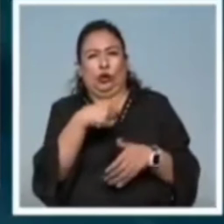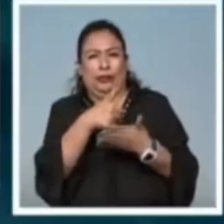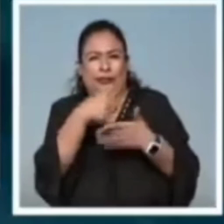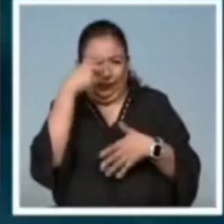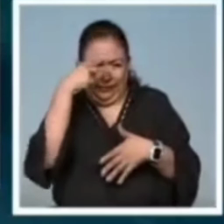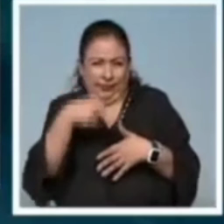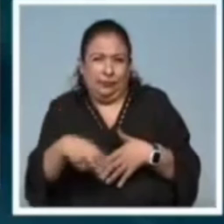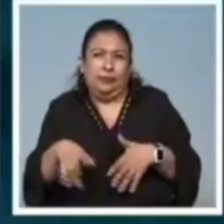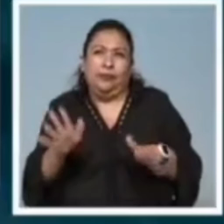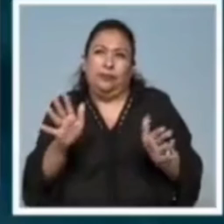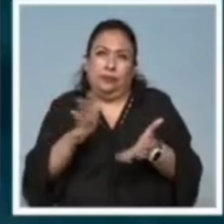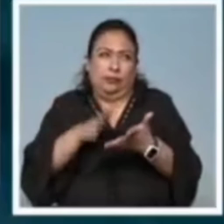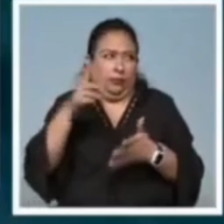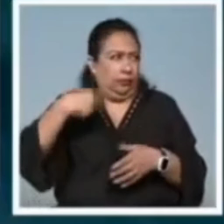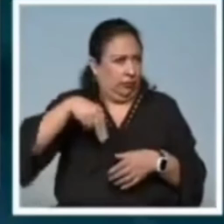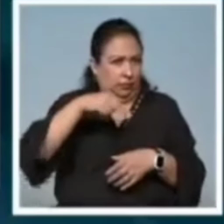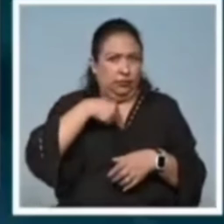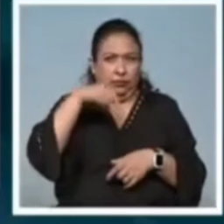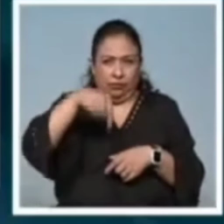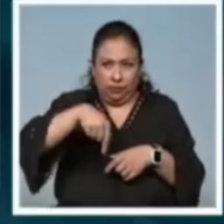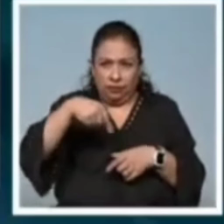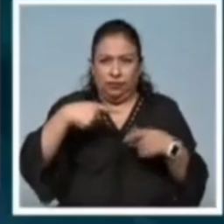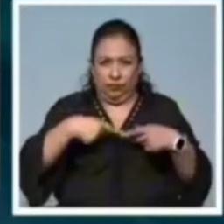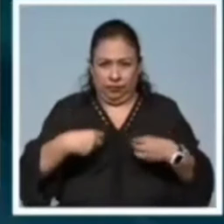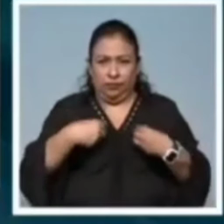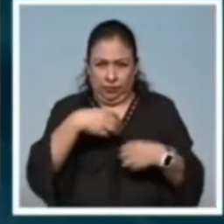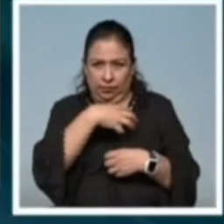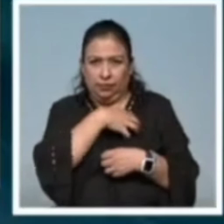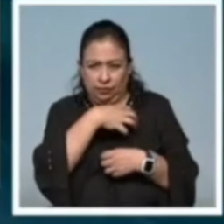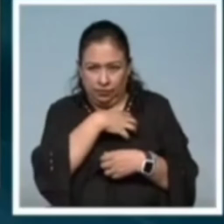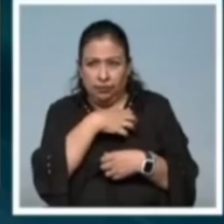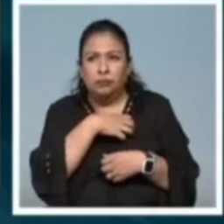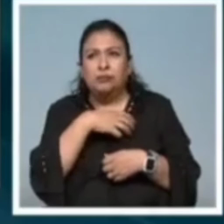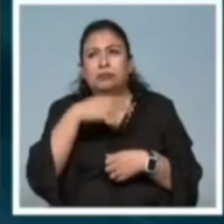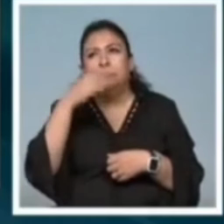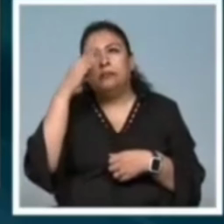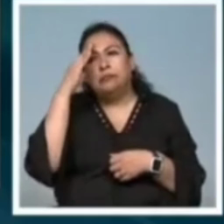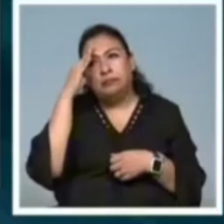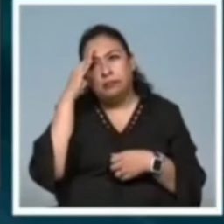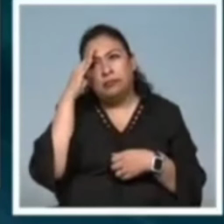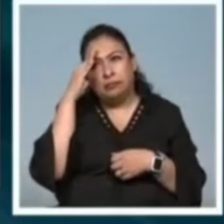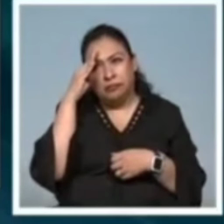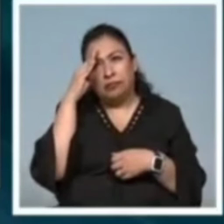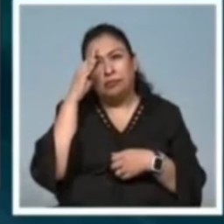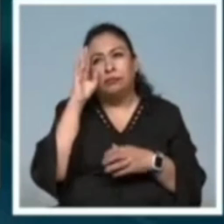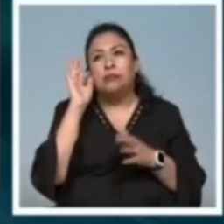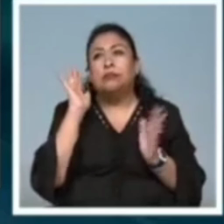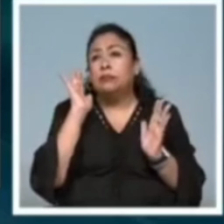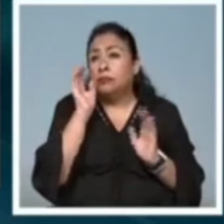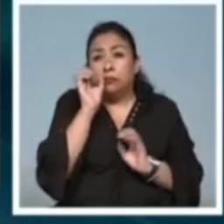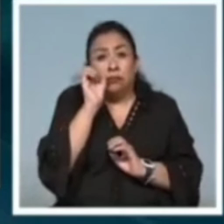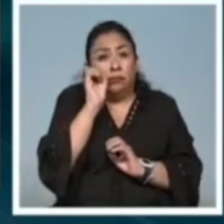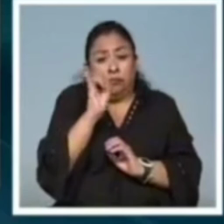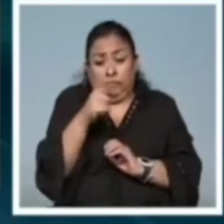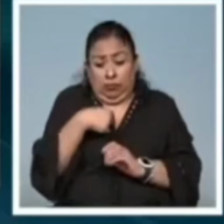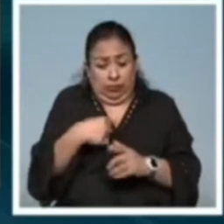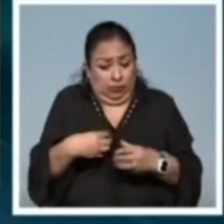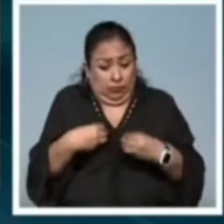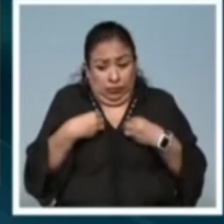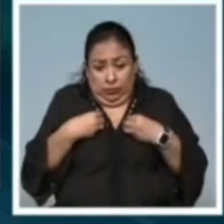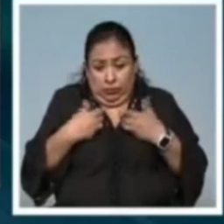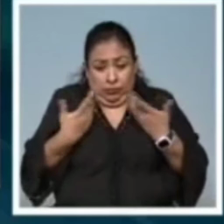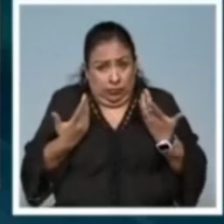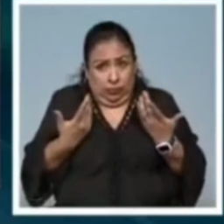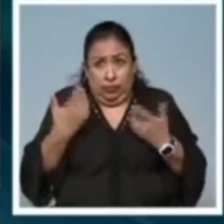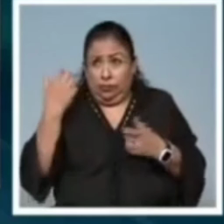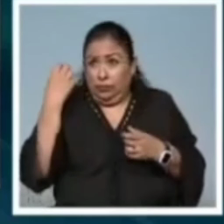que, sobre todo nosotros, los capitalinos, nosotros creemos que así como vivimos la